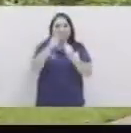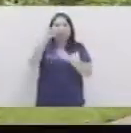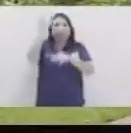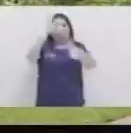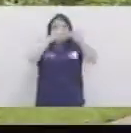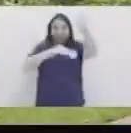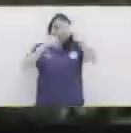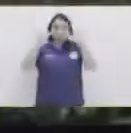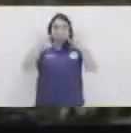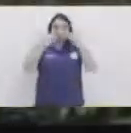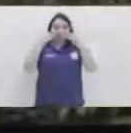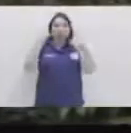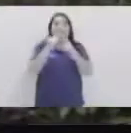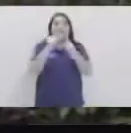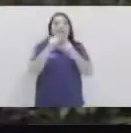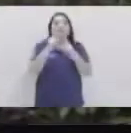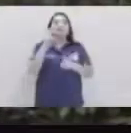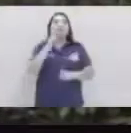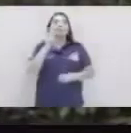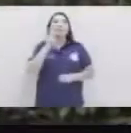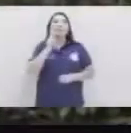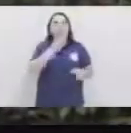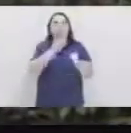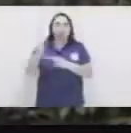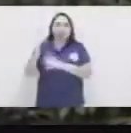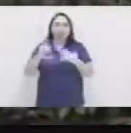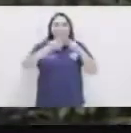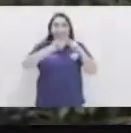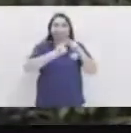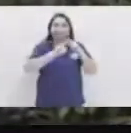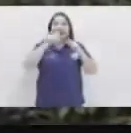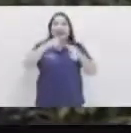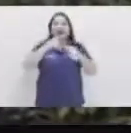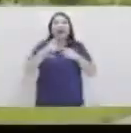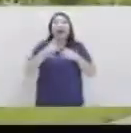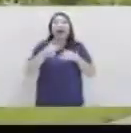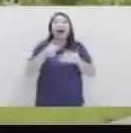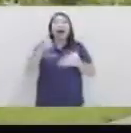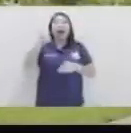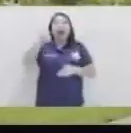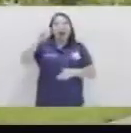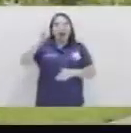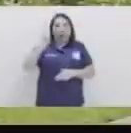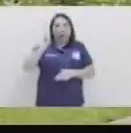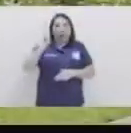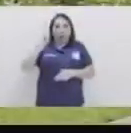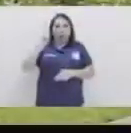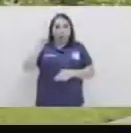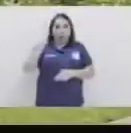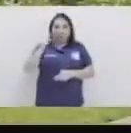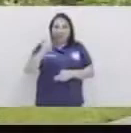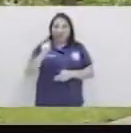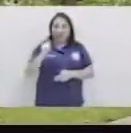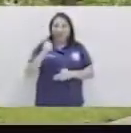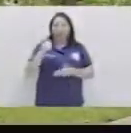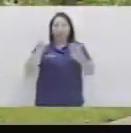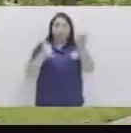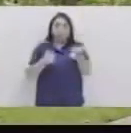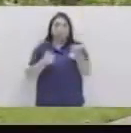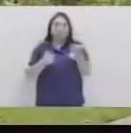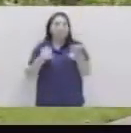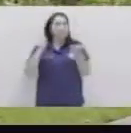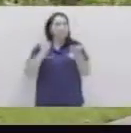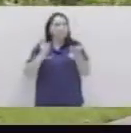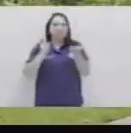que aprendamos más palabras con el tema de los verbos. Iniciemos con ayudar. Vamos a tener en mi mano izquierda como base